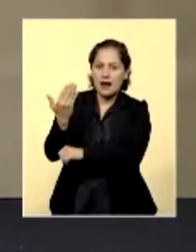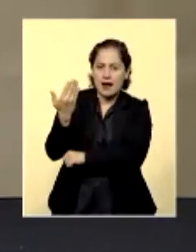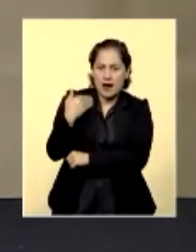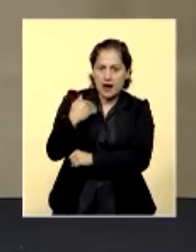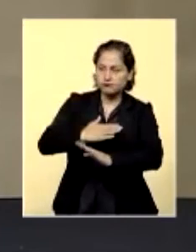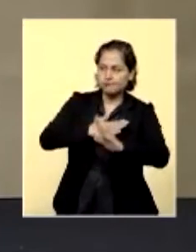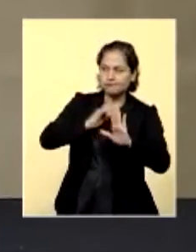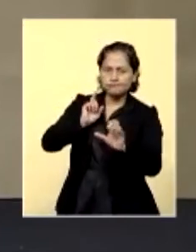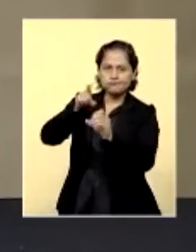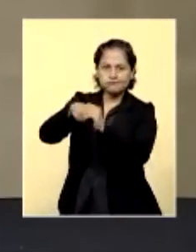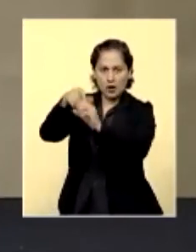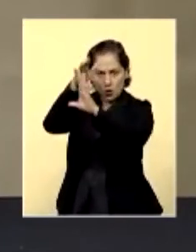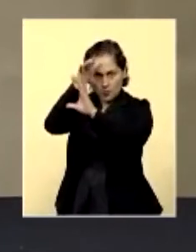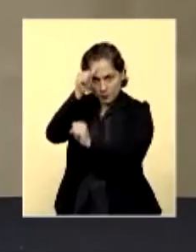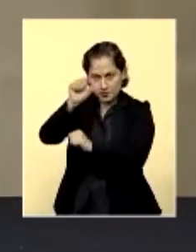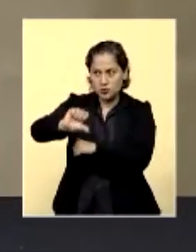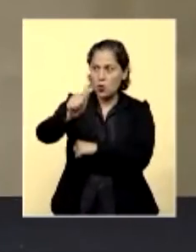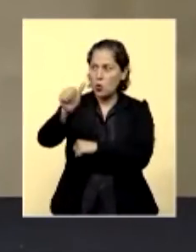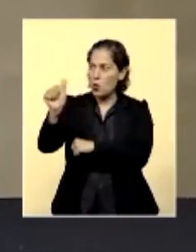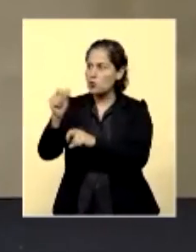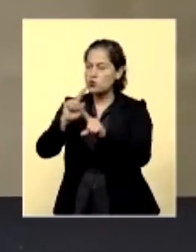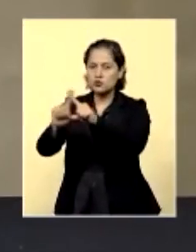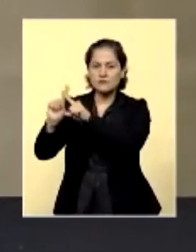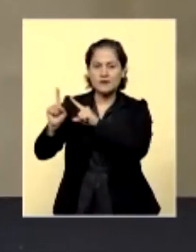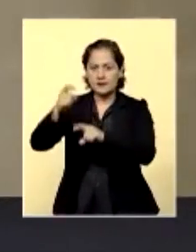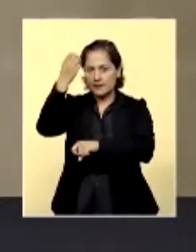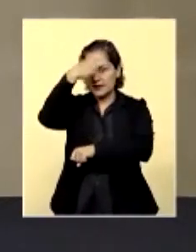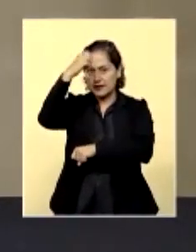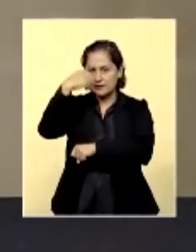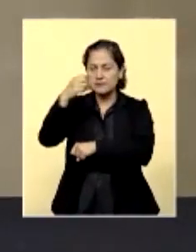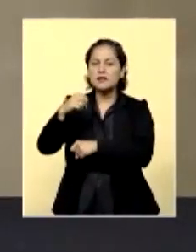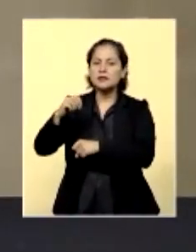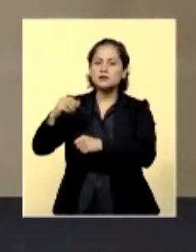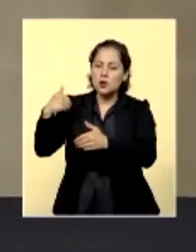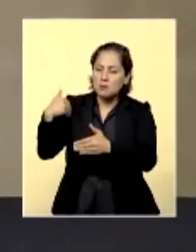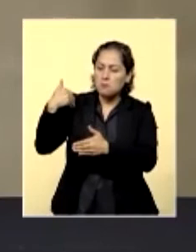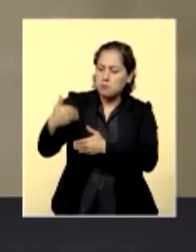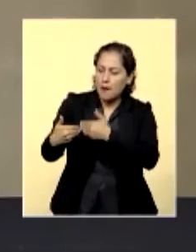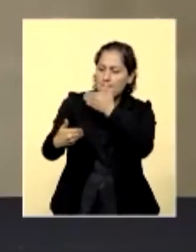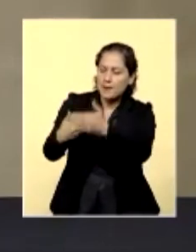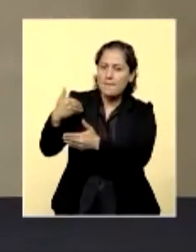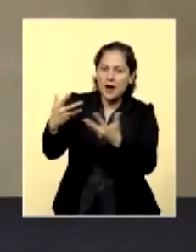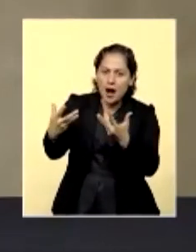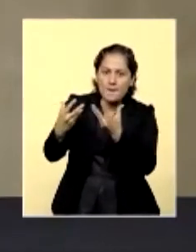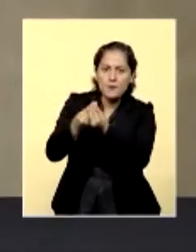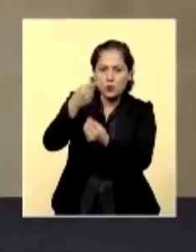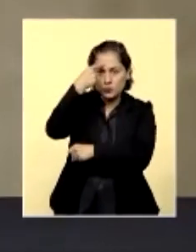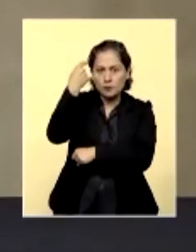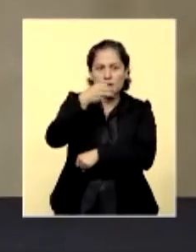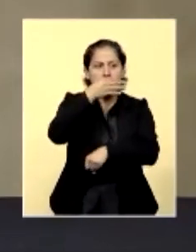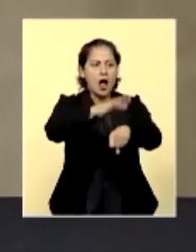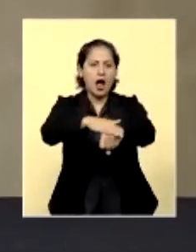nuestro compromiso y del de otros expertos que nos hemos reunido constantemente para alertar sobre las